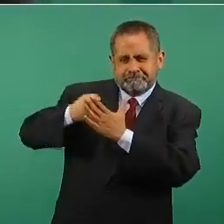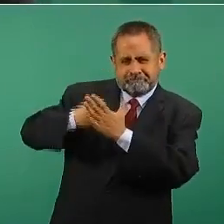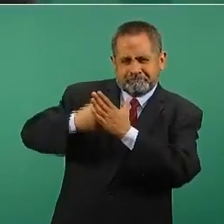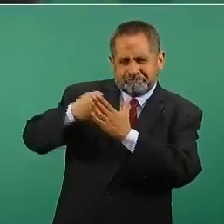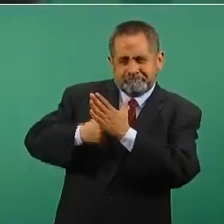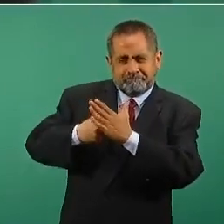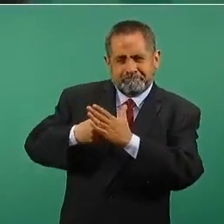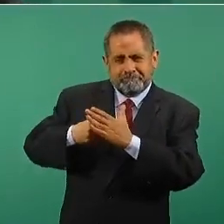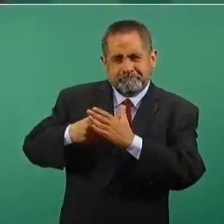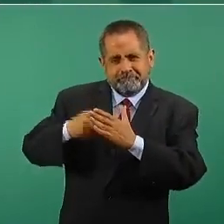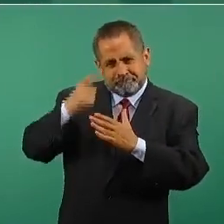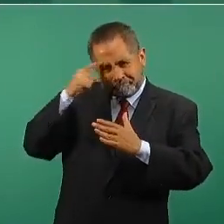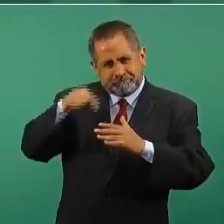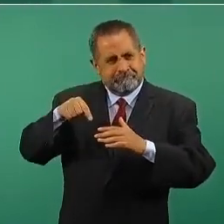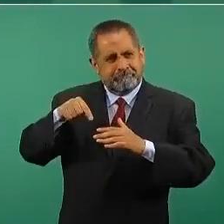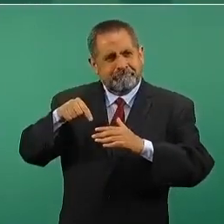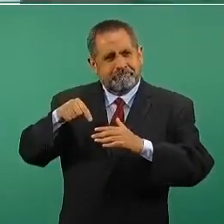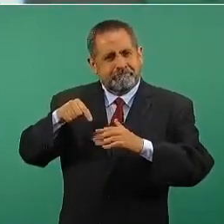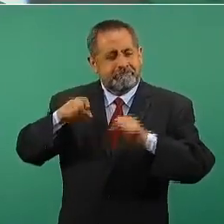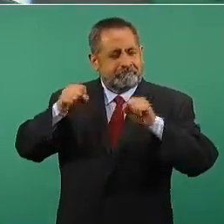por un gobierno obrero,